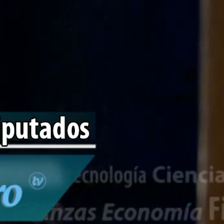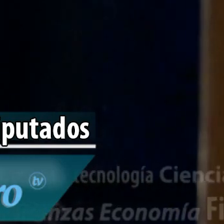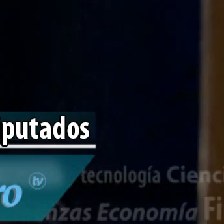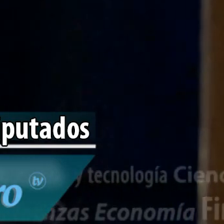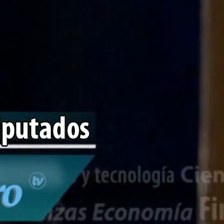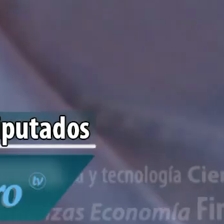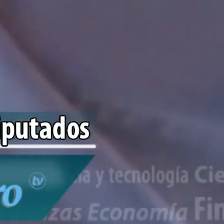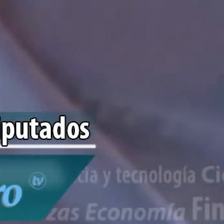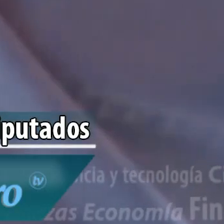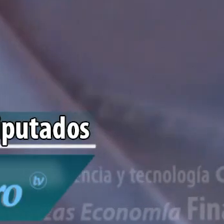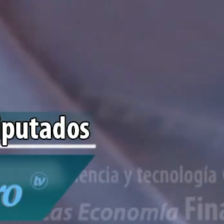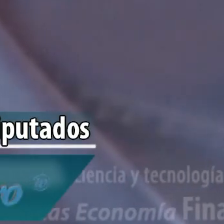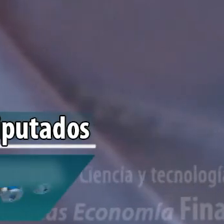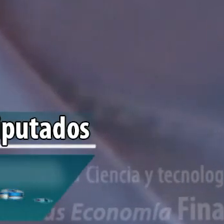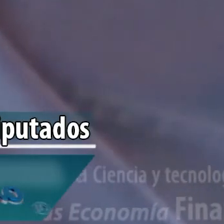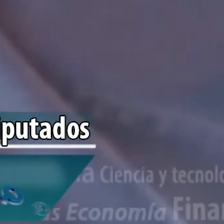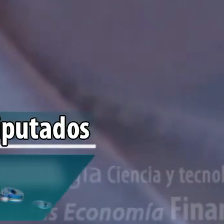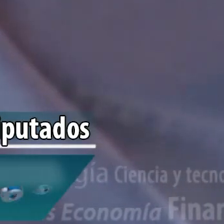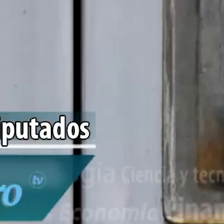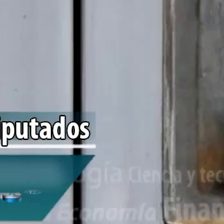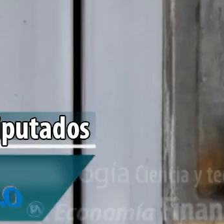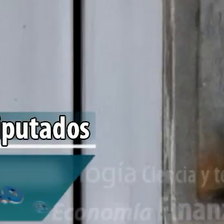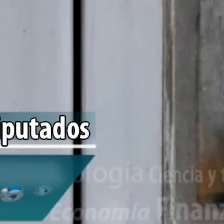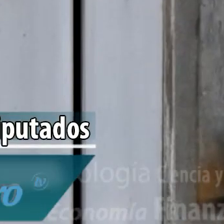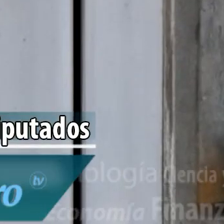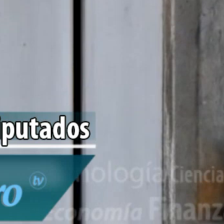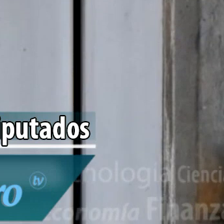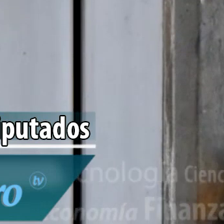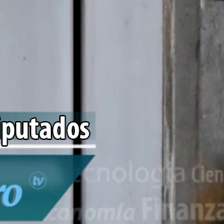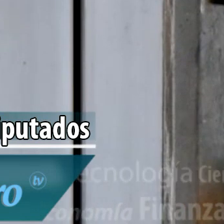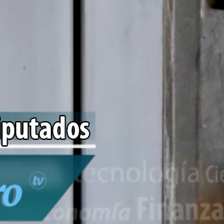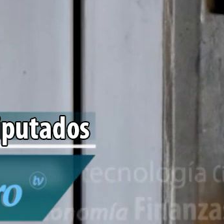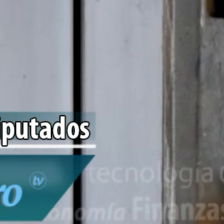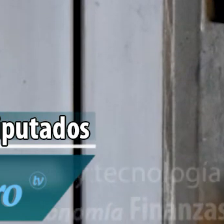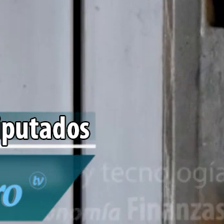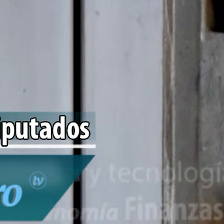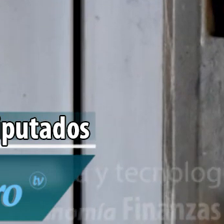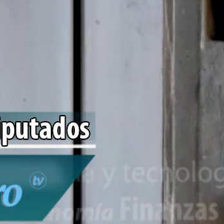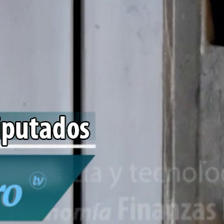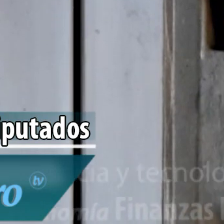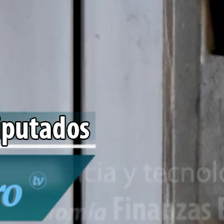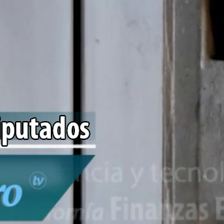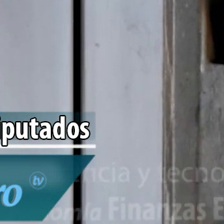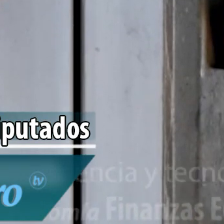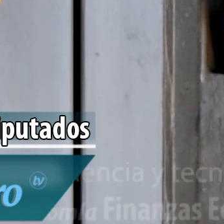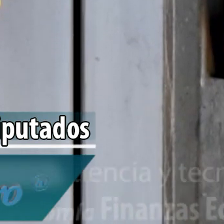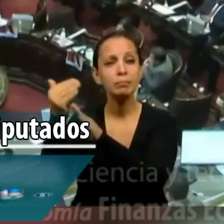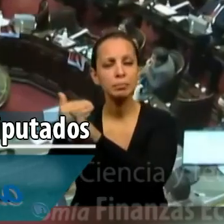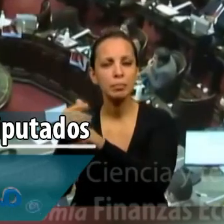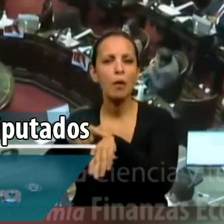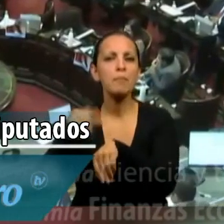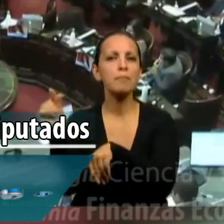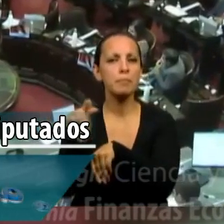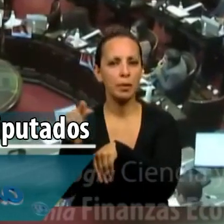Movimiento Popular Neuquino y una decena de integrantes de Juntos por el Cambio pertenecientes a provincias azucareras como Jujuy, Tucumán y